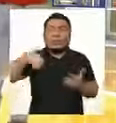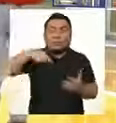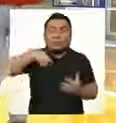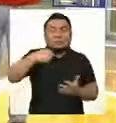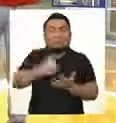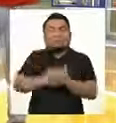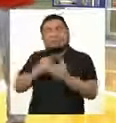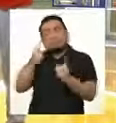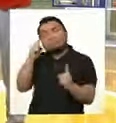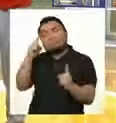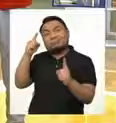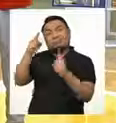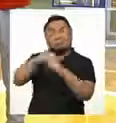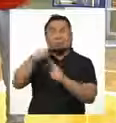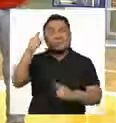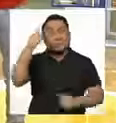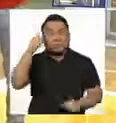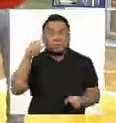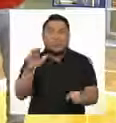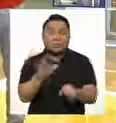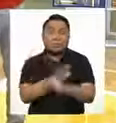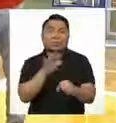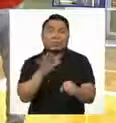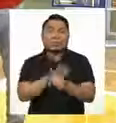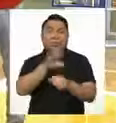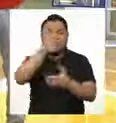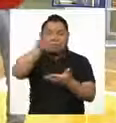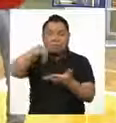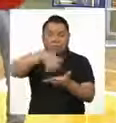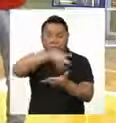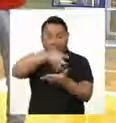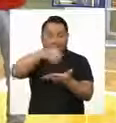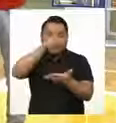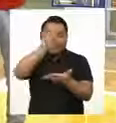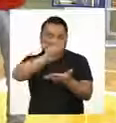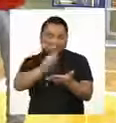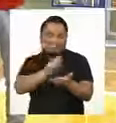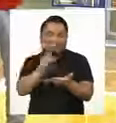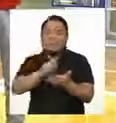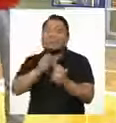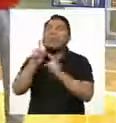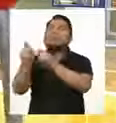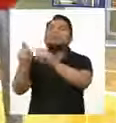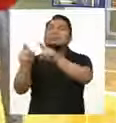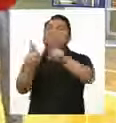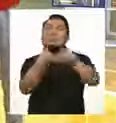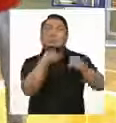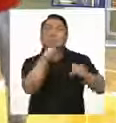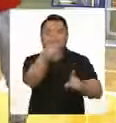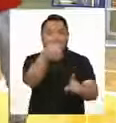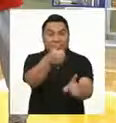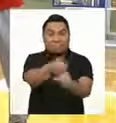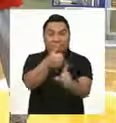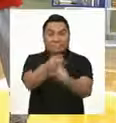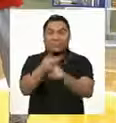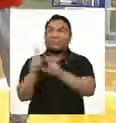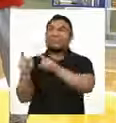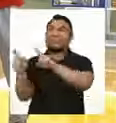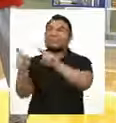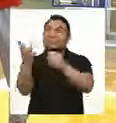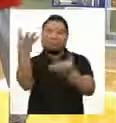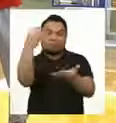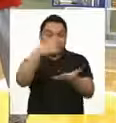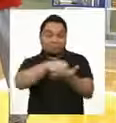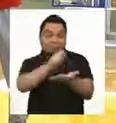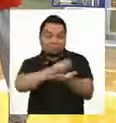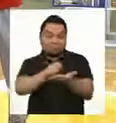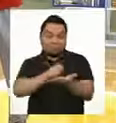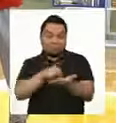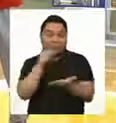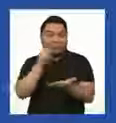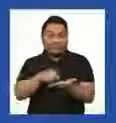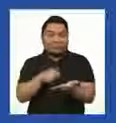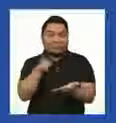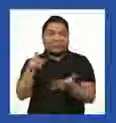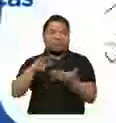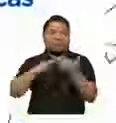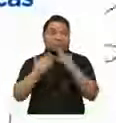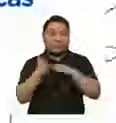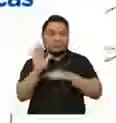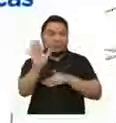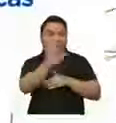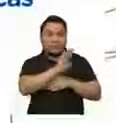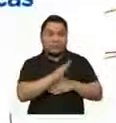reto intelectual es completar las tablas de frecuencias de las encuestas que ustedes han realizado en su vecindario o